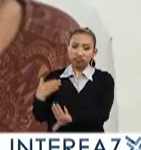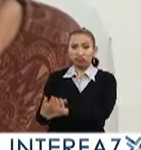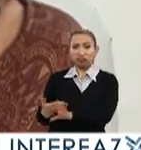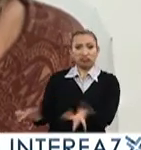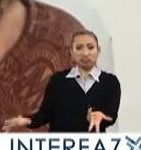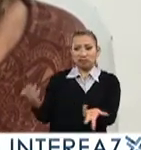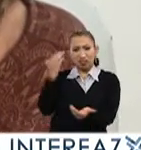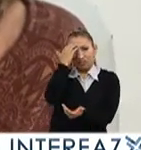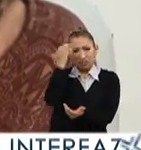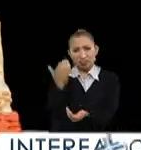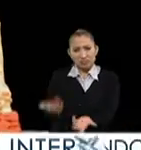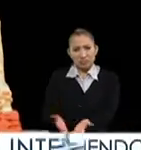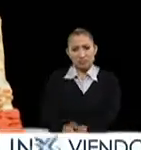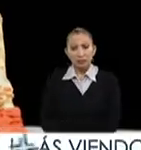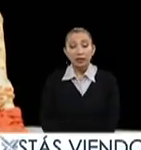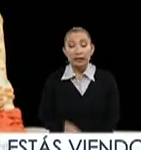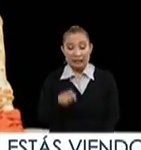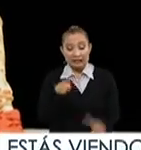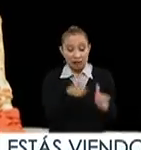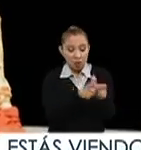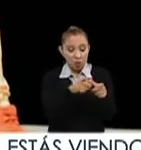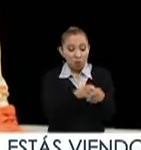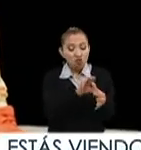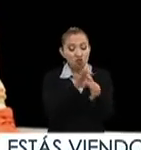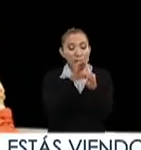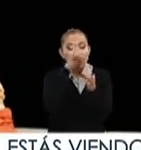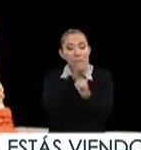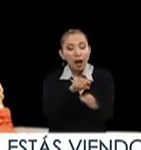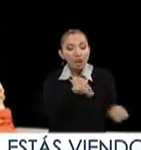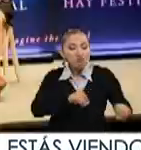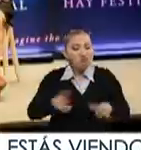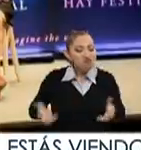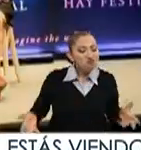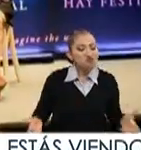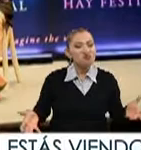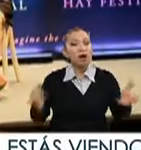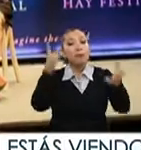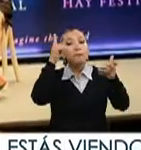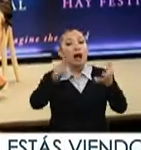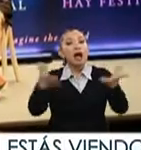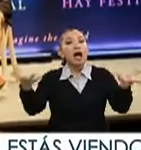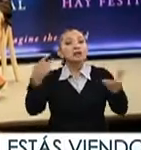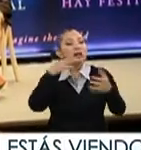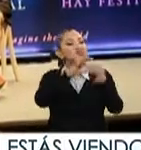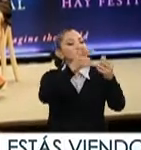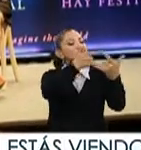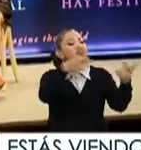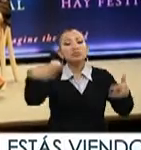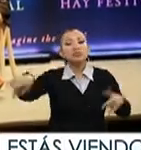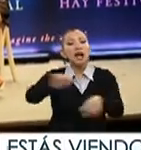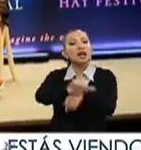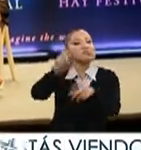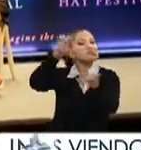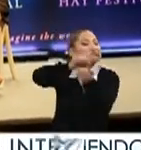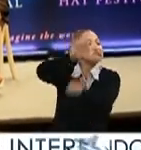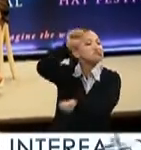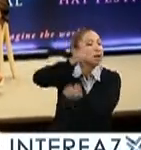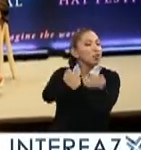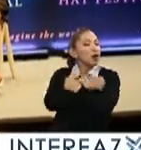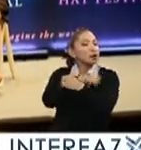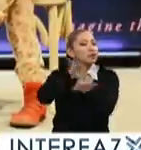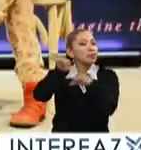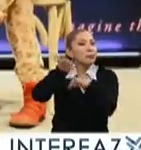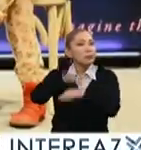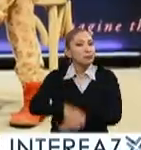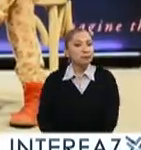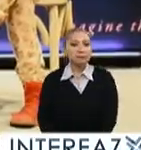manera vergonzosa. Este colectivo está unido para hacer una movilización y para que se cuente lo que está pasando en su país en materia educativa y